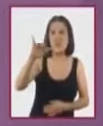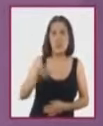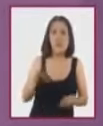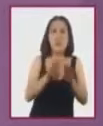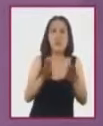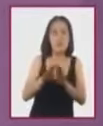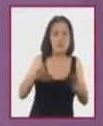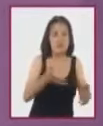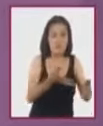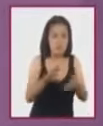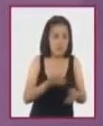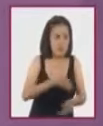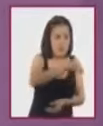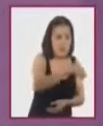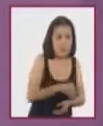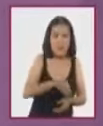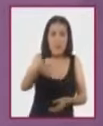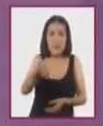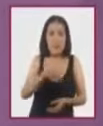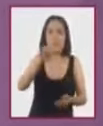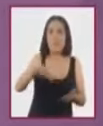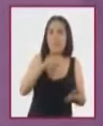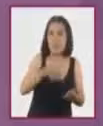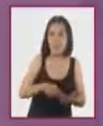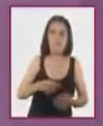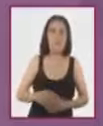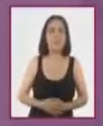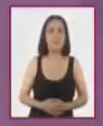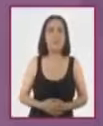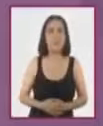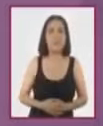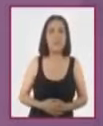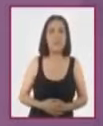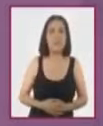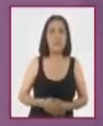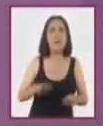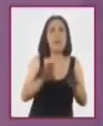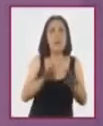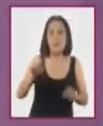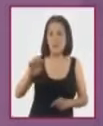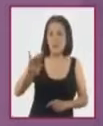que sigue un objeto hacia un lugar. La trayectoria